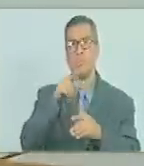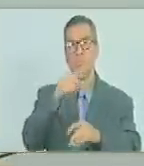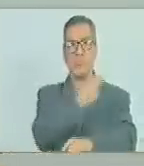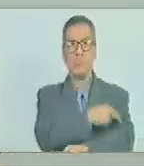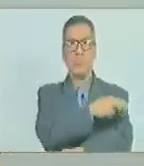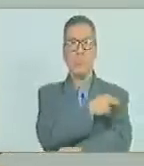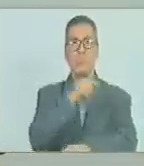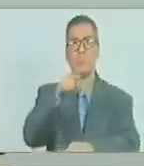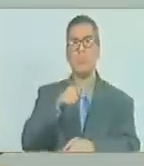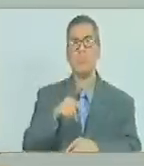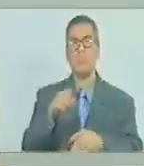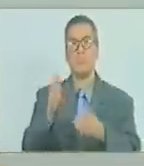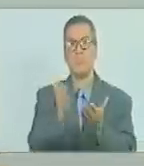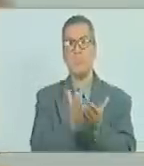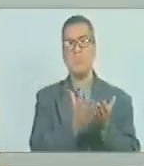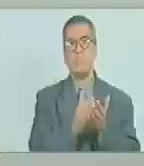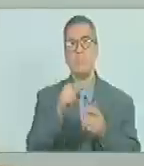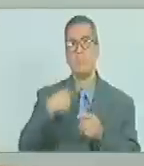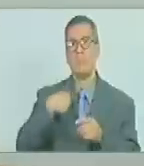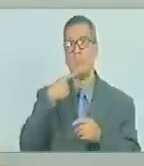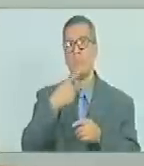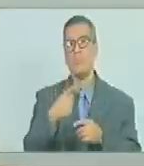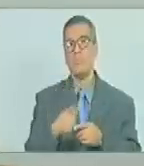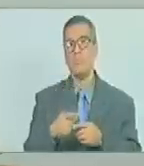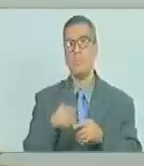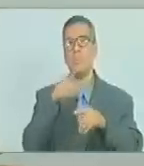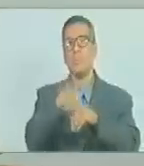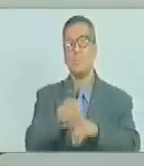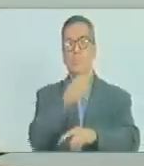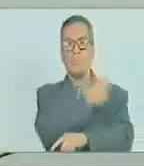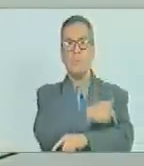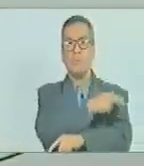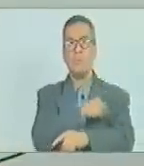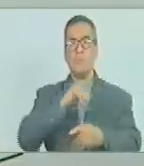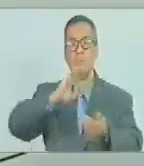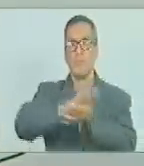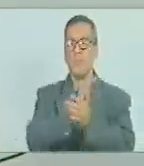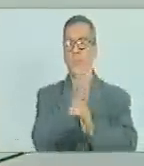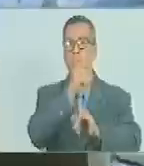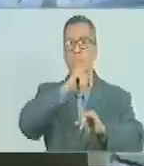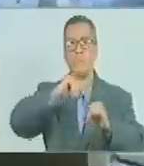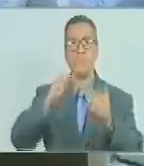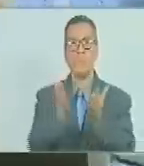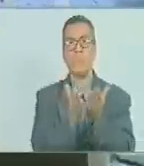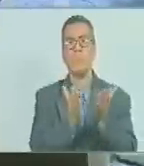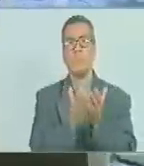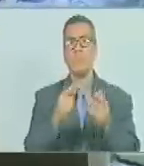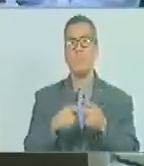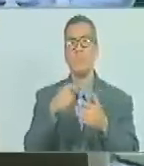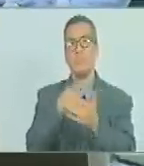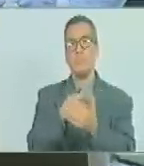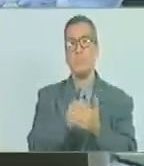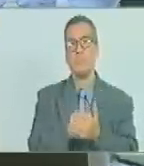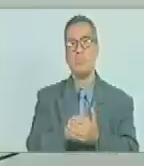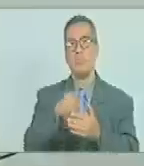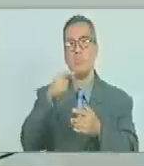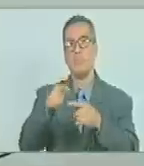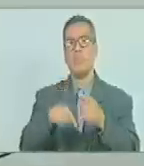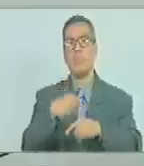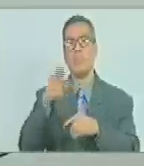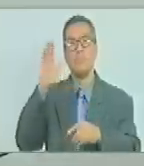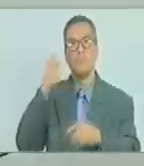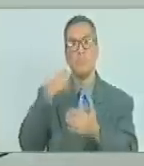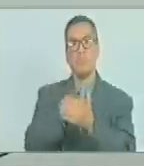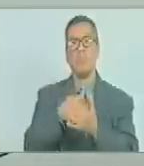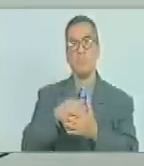hospitales, vota por mí que las escuelas. Es decir, destruyen los hospitales, destruyen las escuelas, destruyen el salario de los venezolanos y después prometen